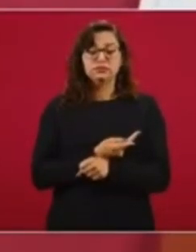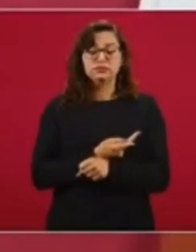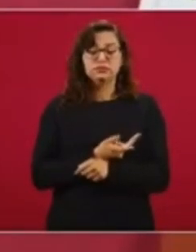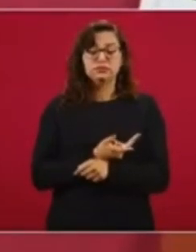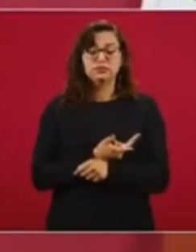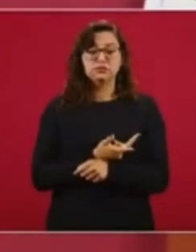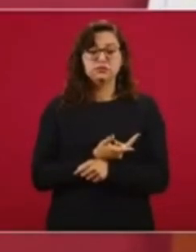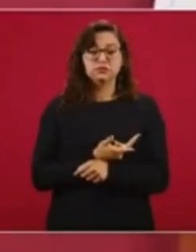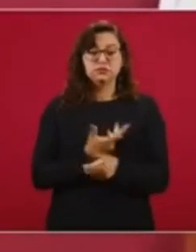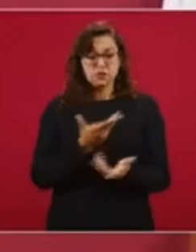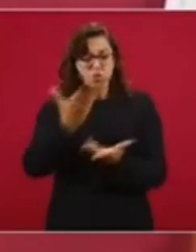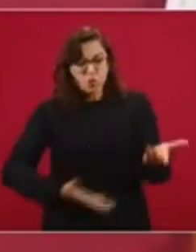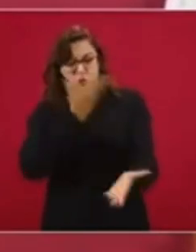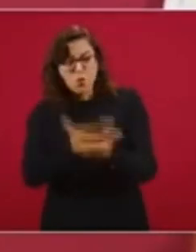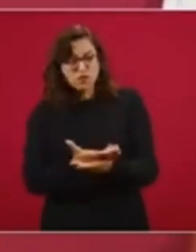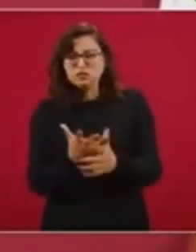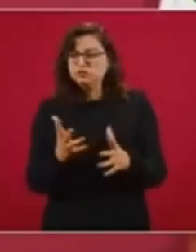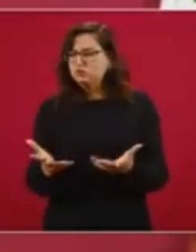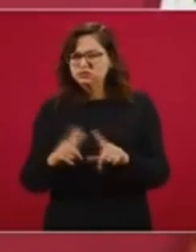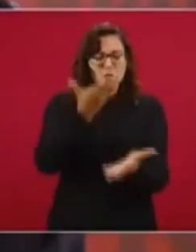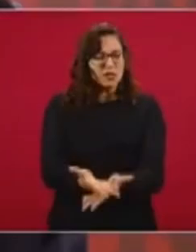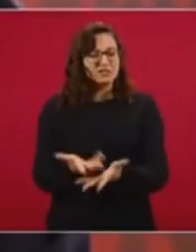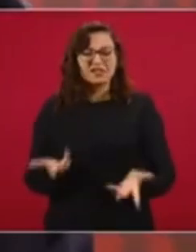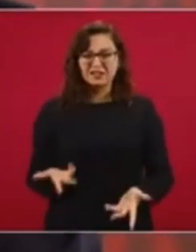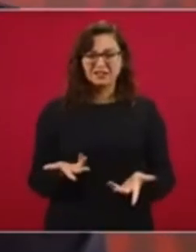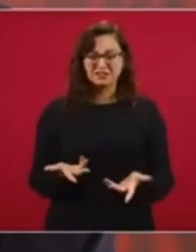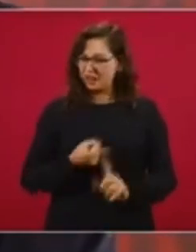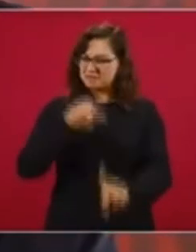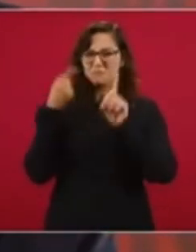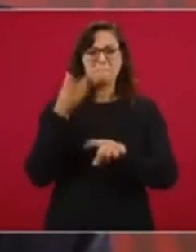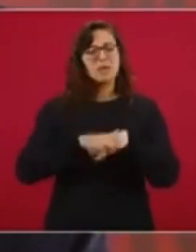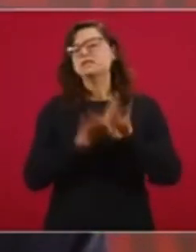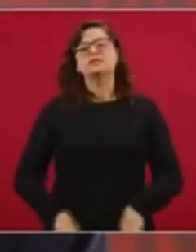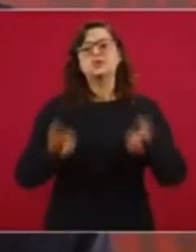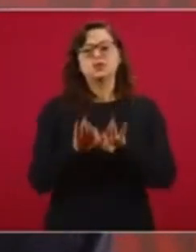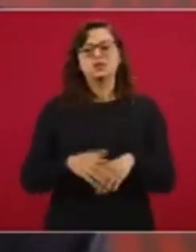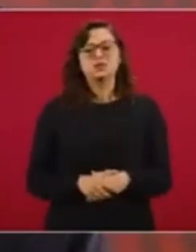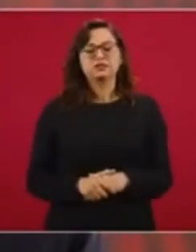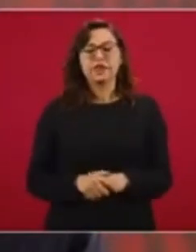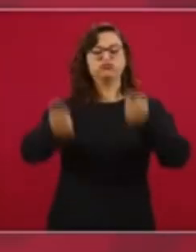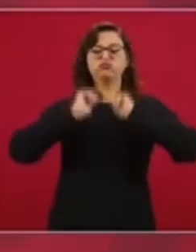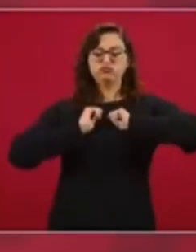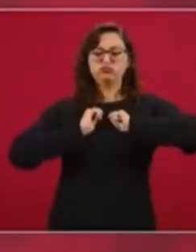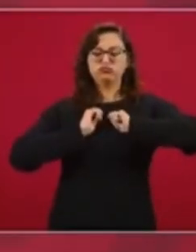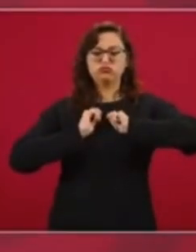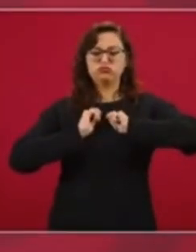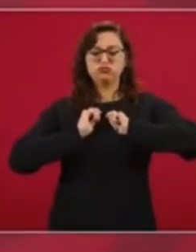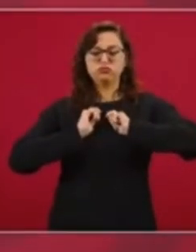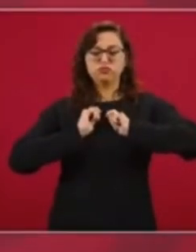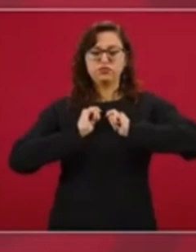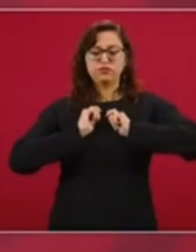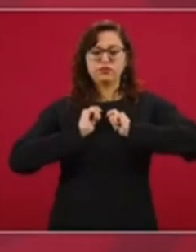entender qué proponen para la transformación de México. No es que yo quiero ser dirigente, porque así